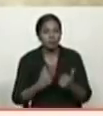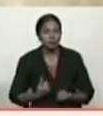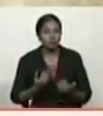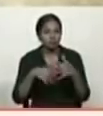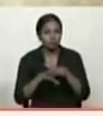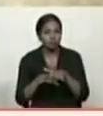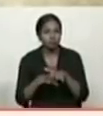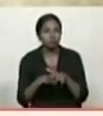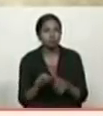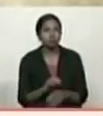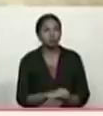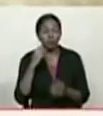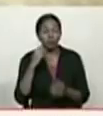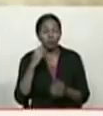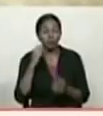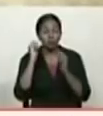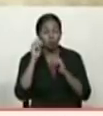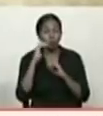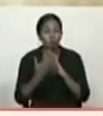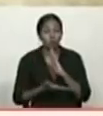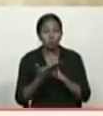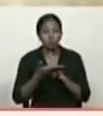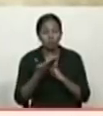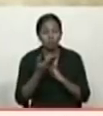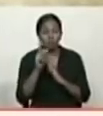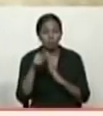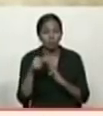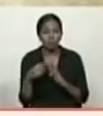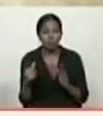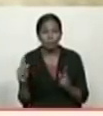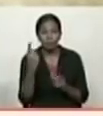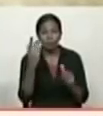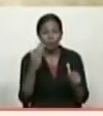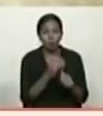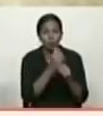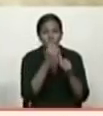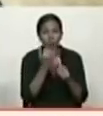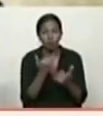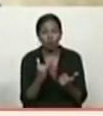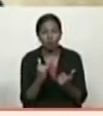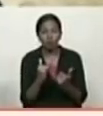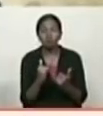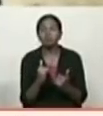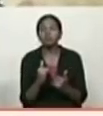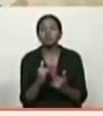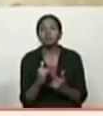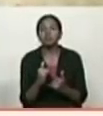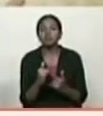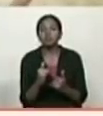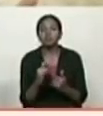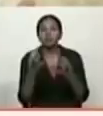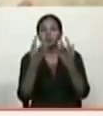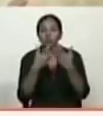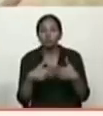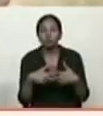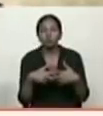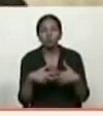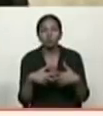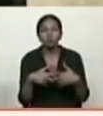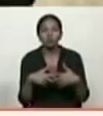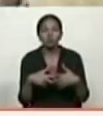Y hubo logros importantes, incluso el primer encuentro de negocios ruso-venezolano. Porque es que dicen que Venezuela está aislada,